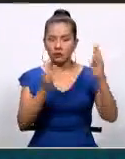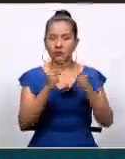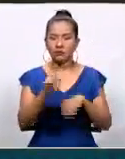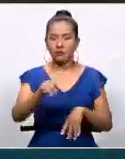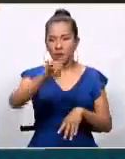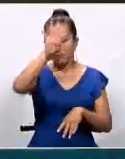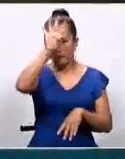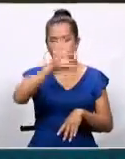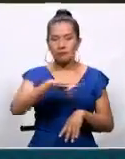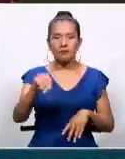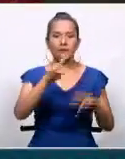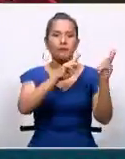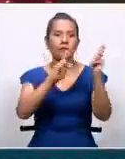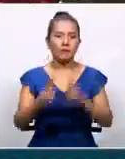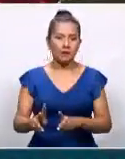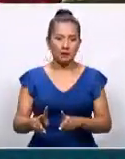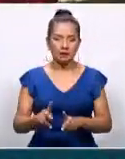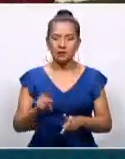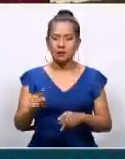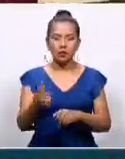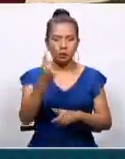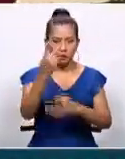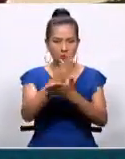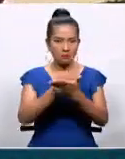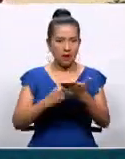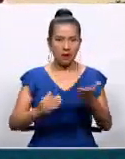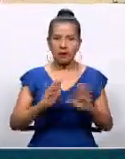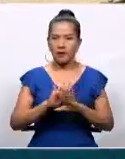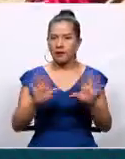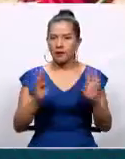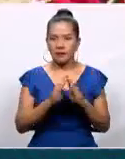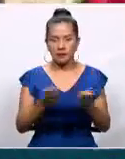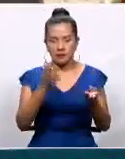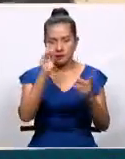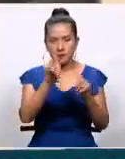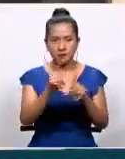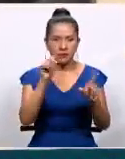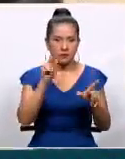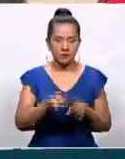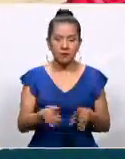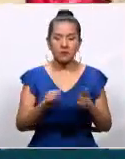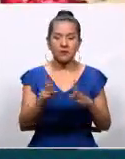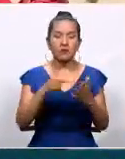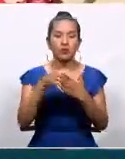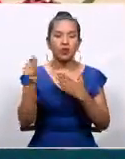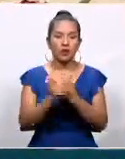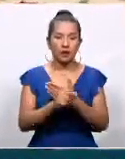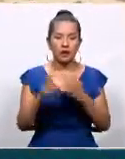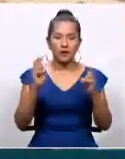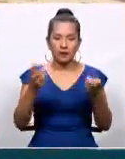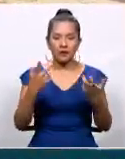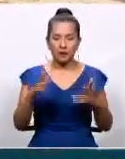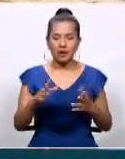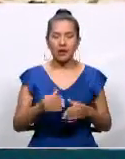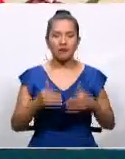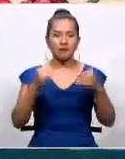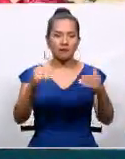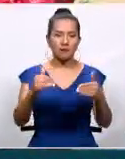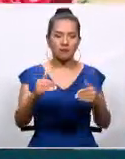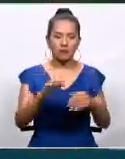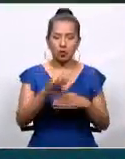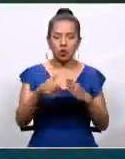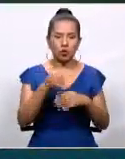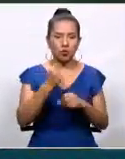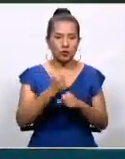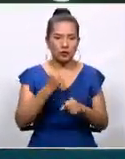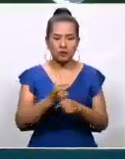y de Pando. Este es solamente una parte, hermanas y hermanos. El Programa Nacional de Emergencias para la Generación de Empleos, Bol 34, tiene